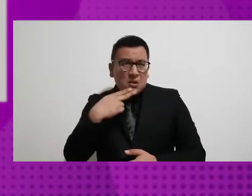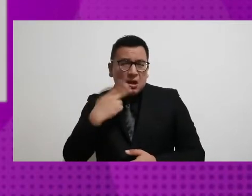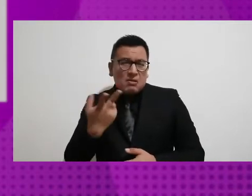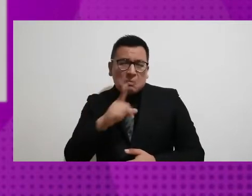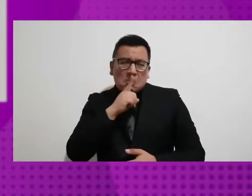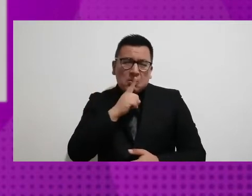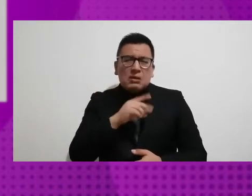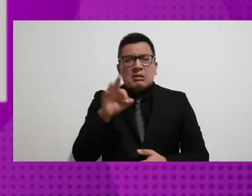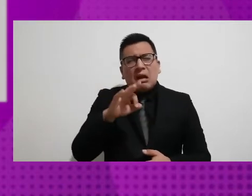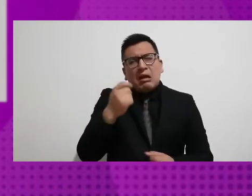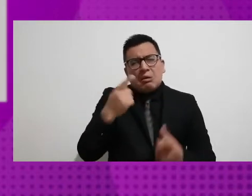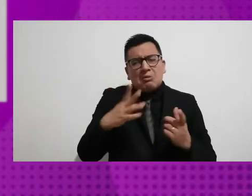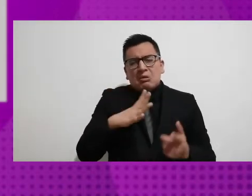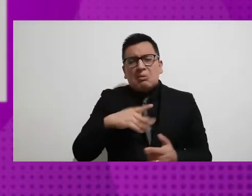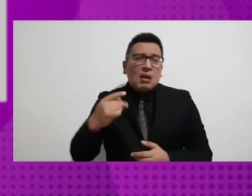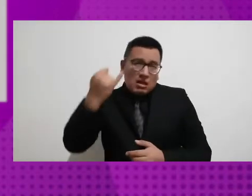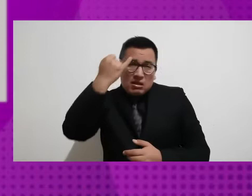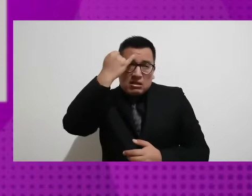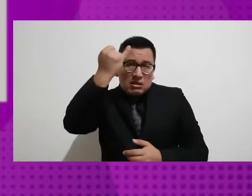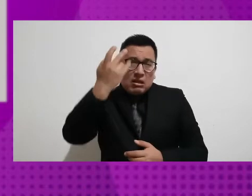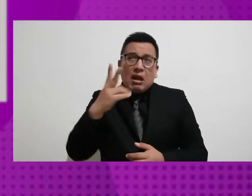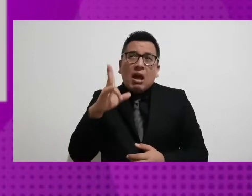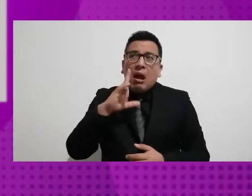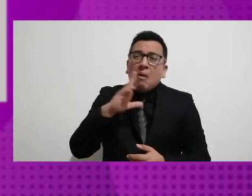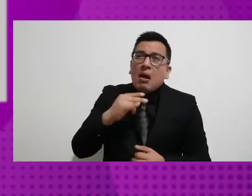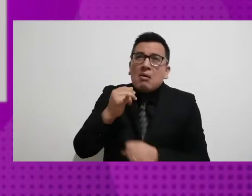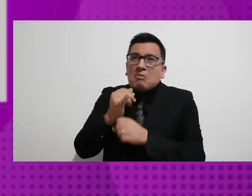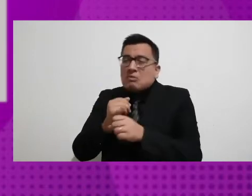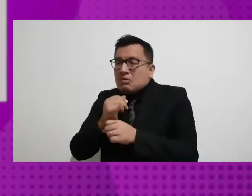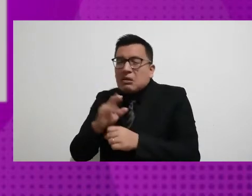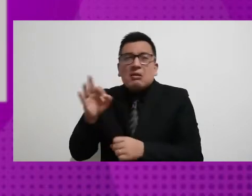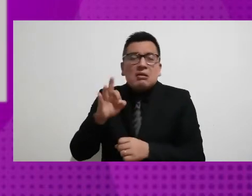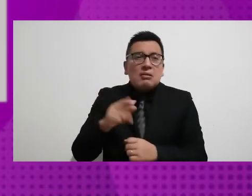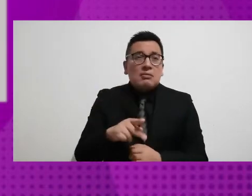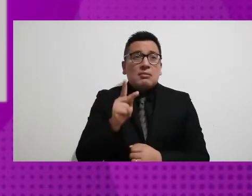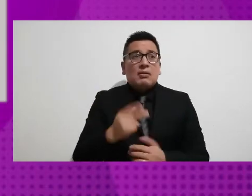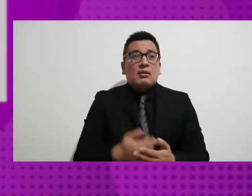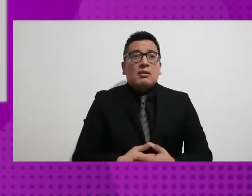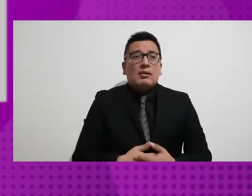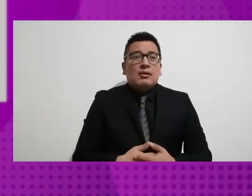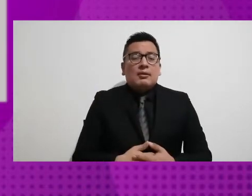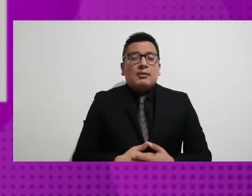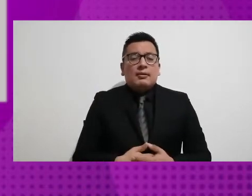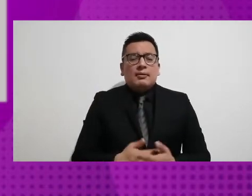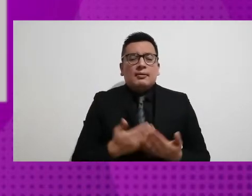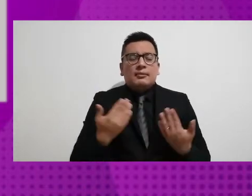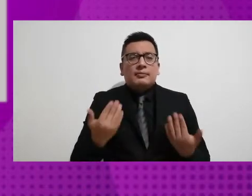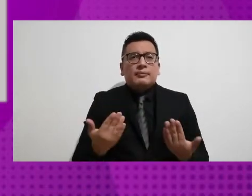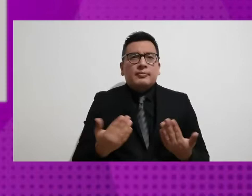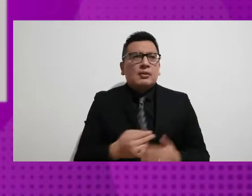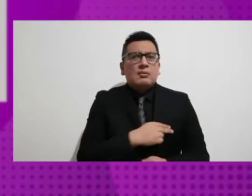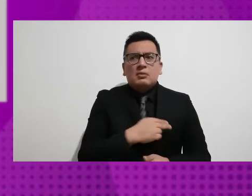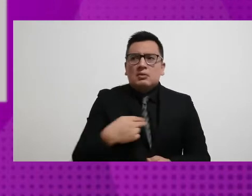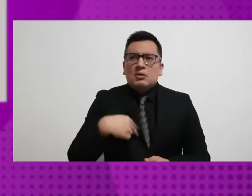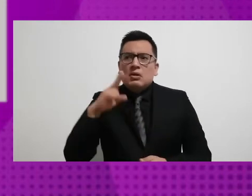había programas pilotos y había algunos estudios que se habían hecho, pues es a raíz de este